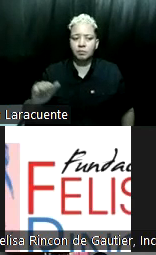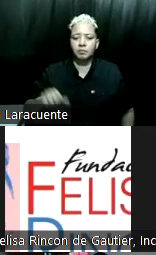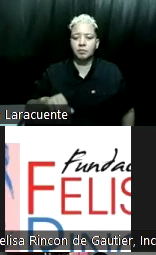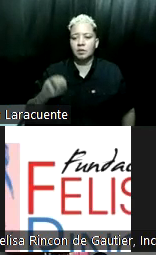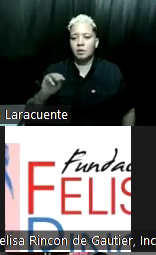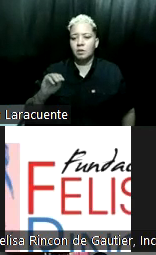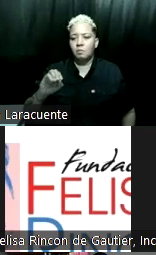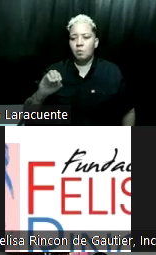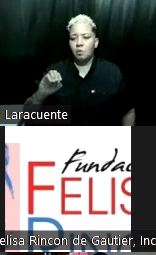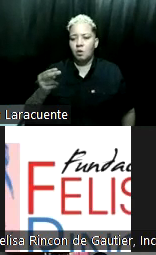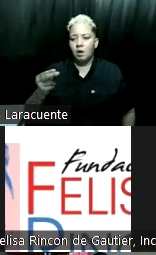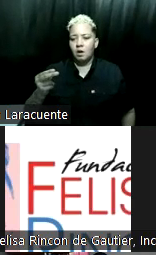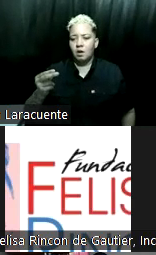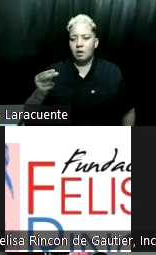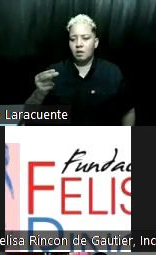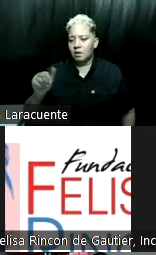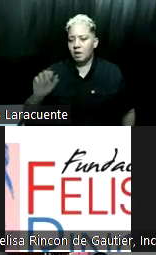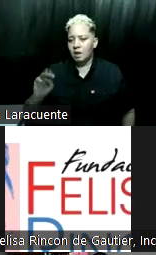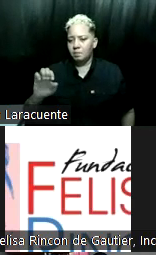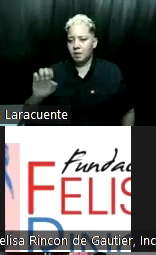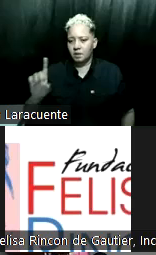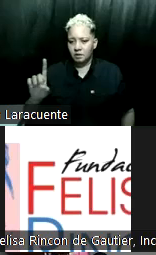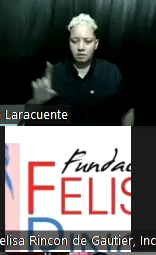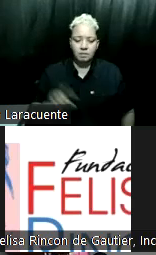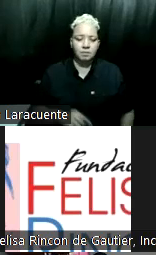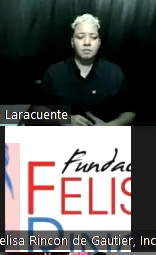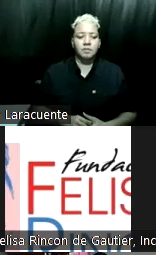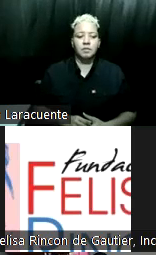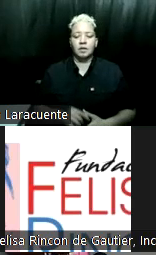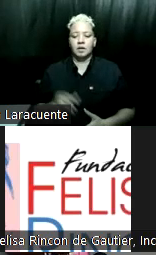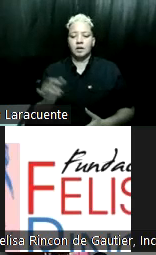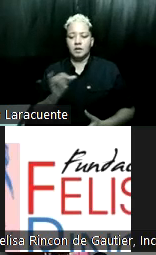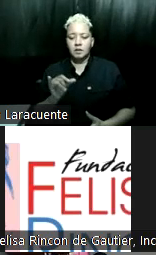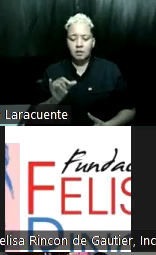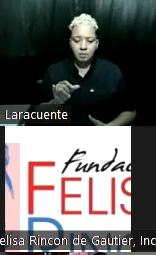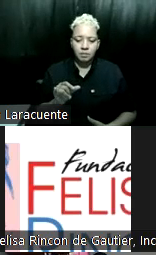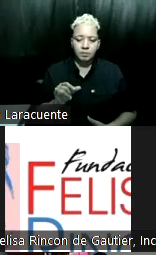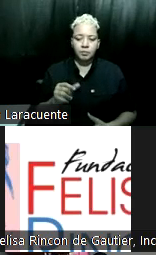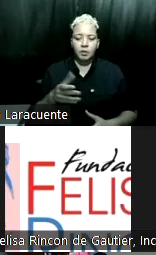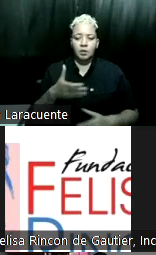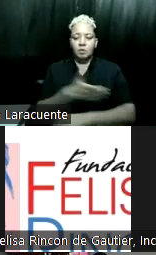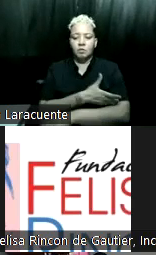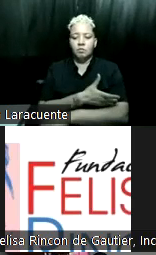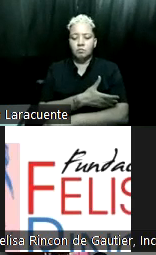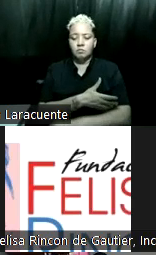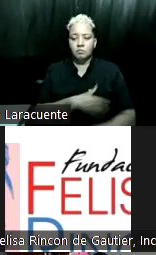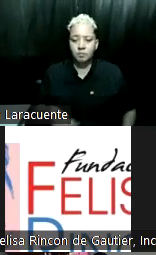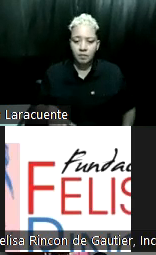Pahlavi, y el advenimiento al poder de el ayatollah Ruhollah Khomeini